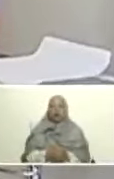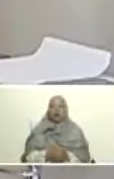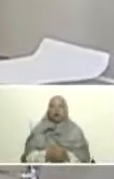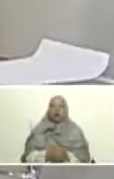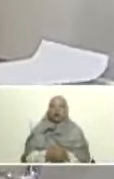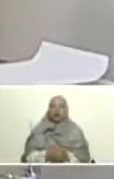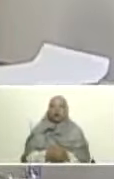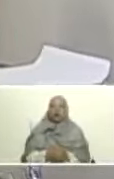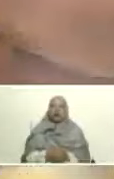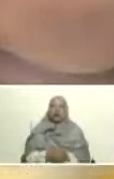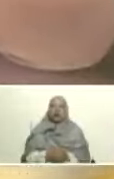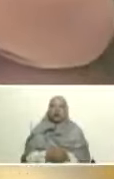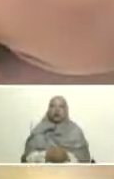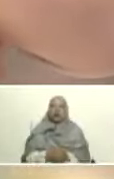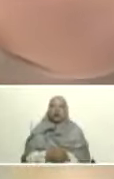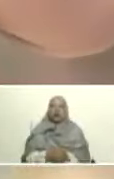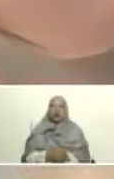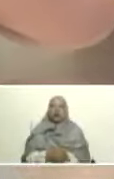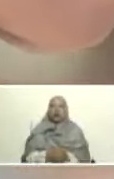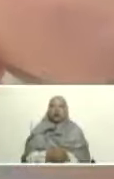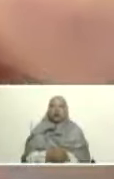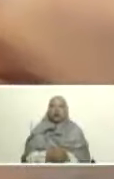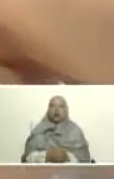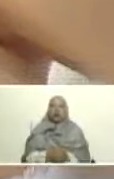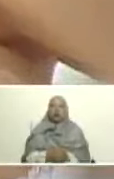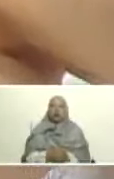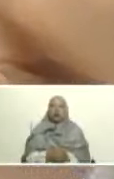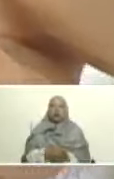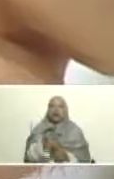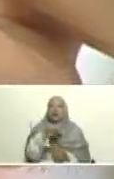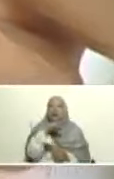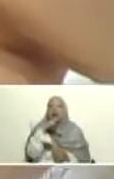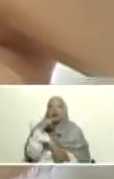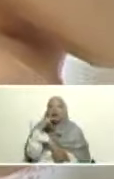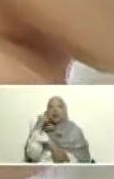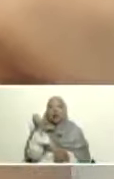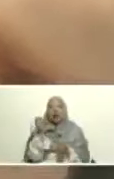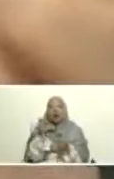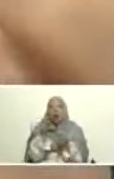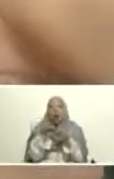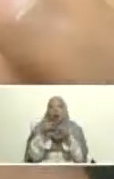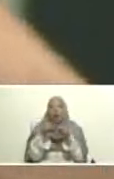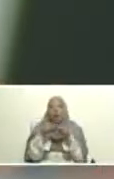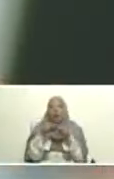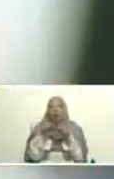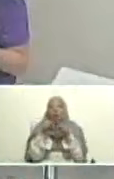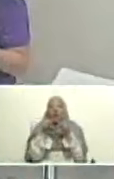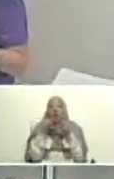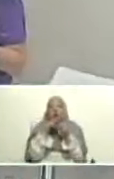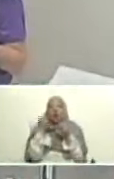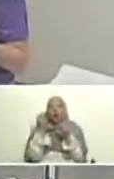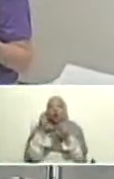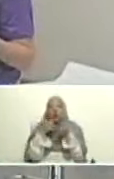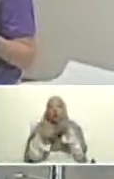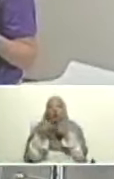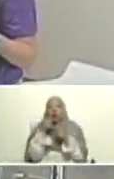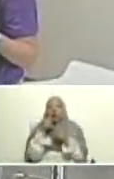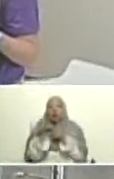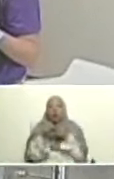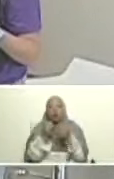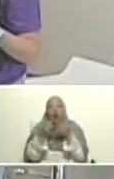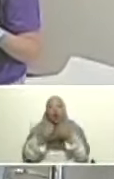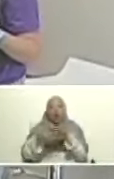pondremos. Aquí está. Mira, la guayaba y el quesito. El emprendimiento de